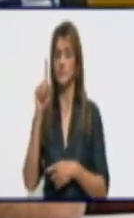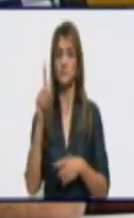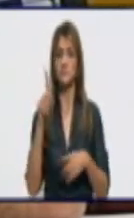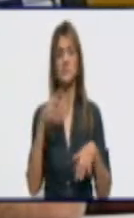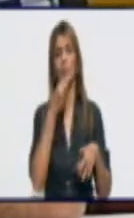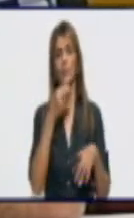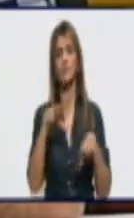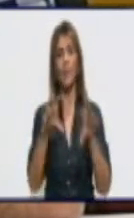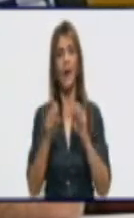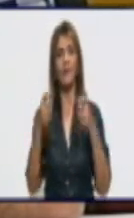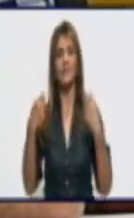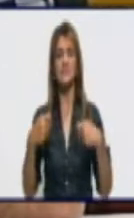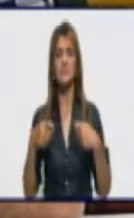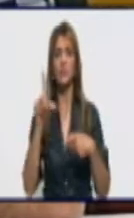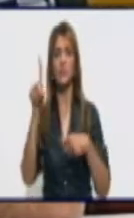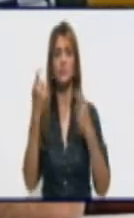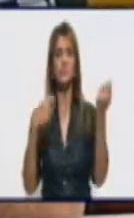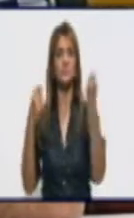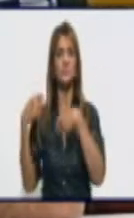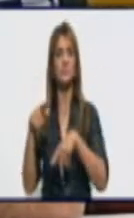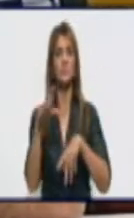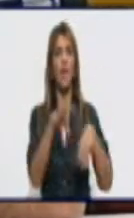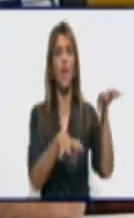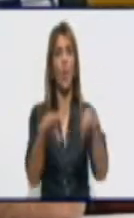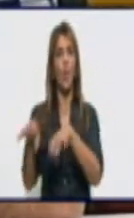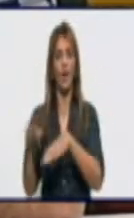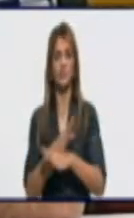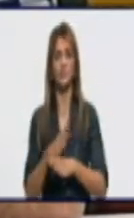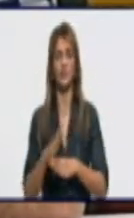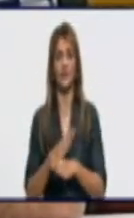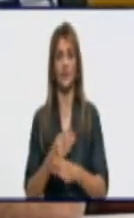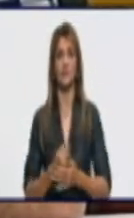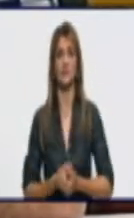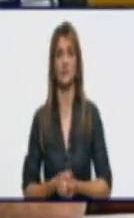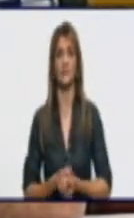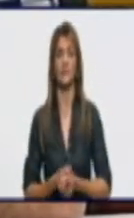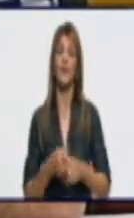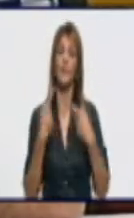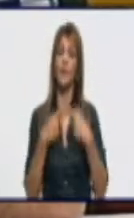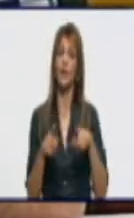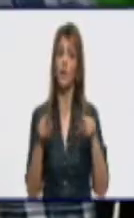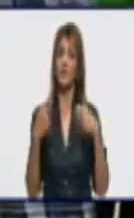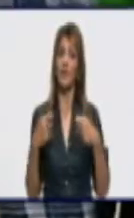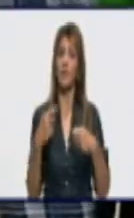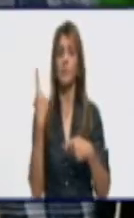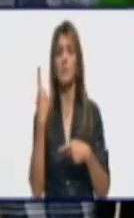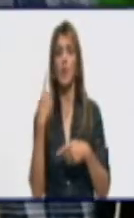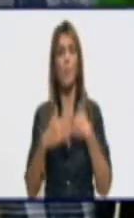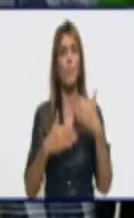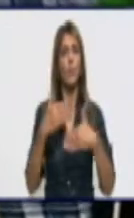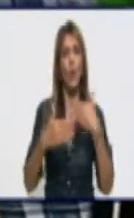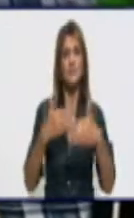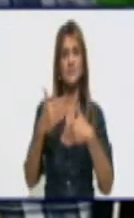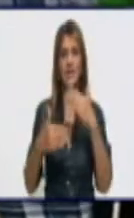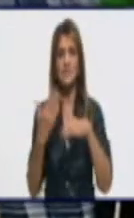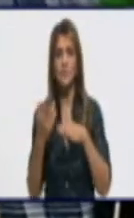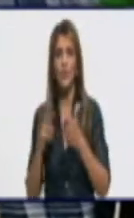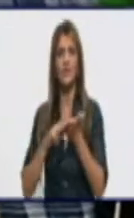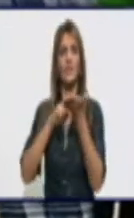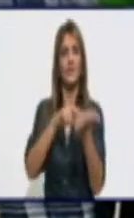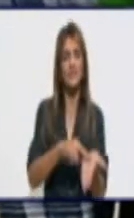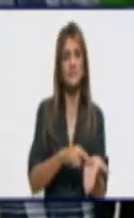de comercialización de la leche en ese lugar. Bueno, si se va a hacer queso, hay que inscribirse en el registro de productores industriales, es una norma que está en el país, que no tiene que ver con esta